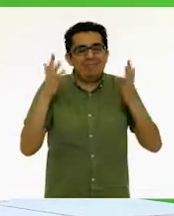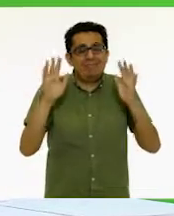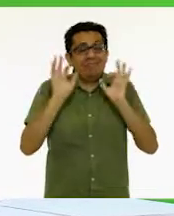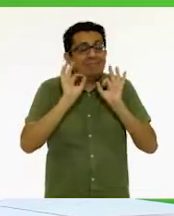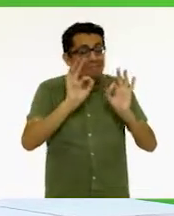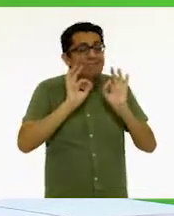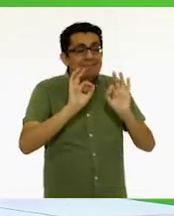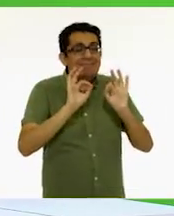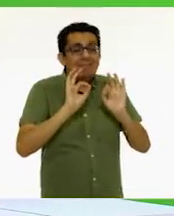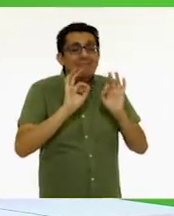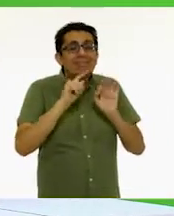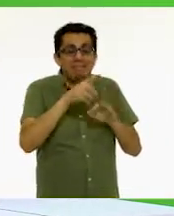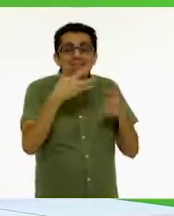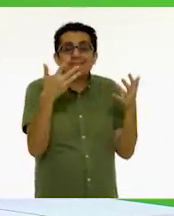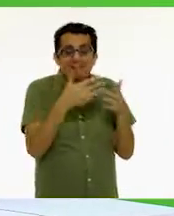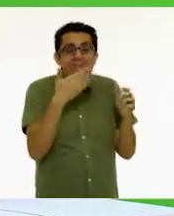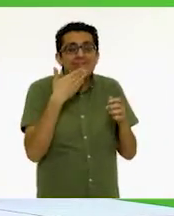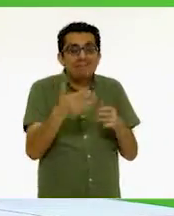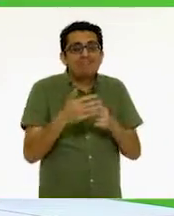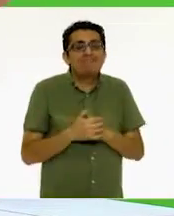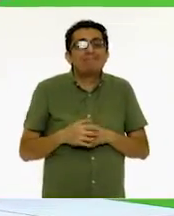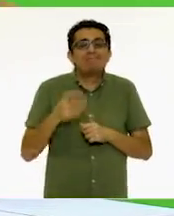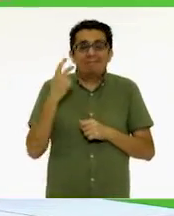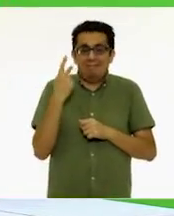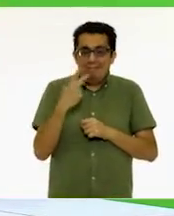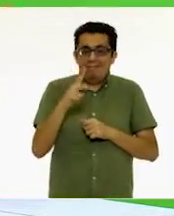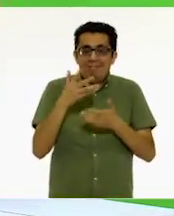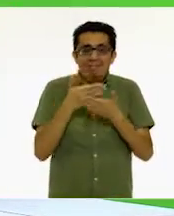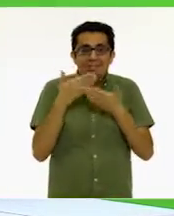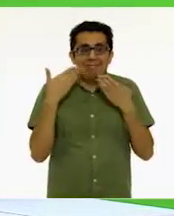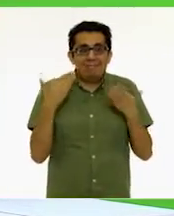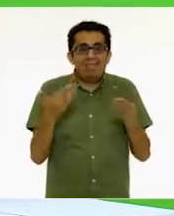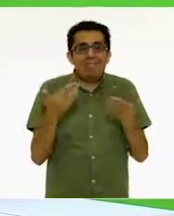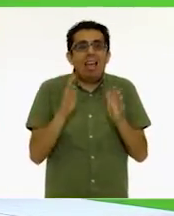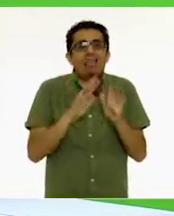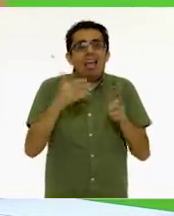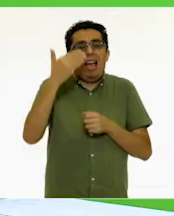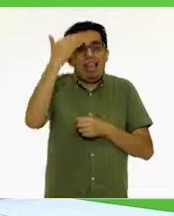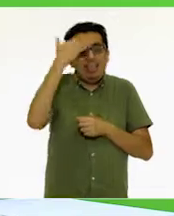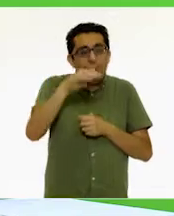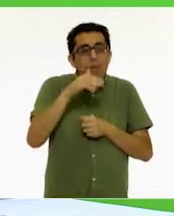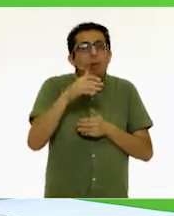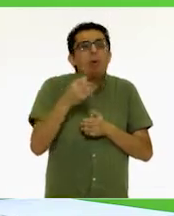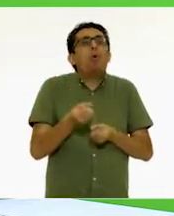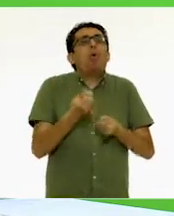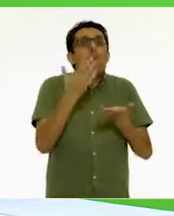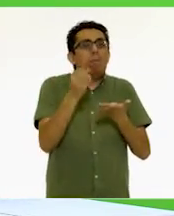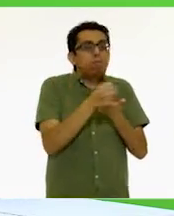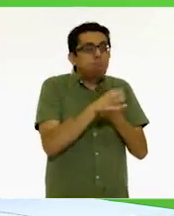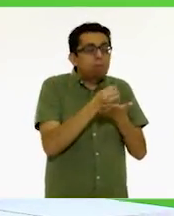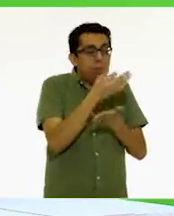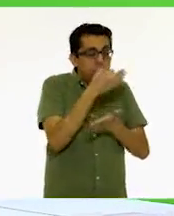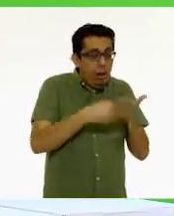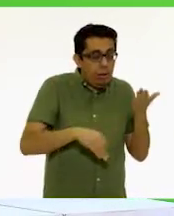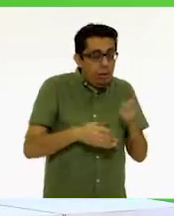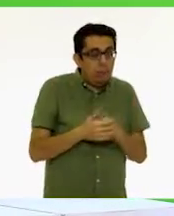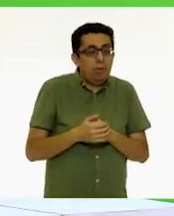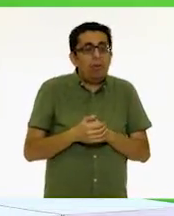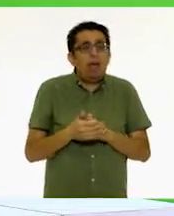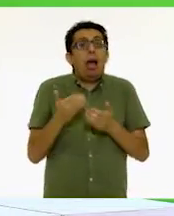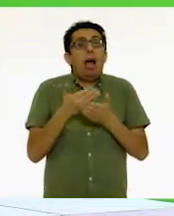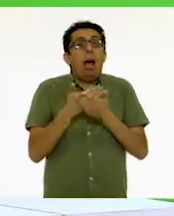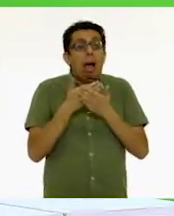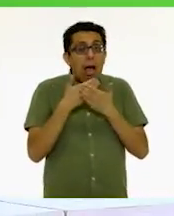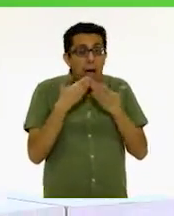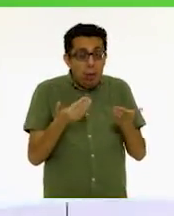¡Excelente, Sohar! ¡Lo hiciste muy bien! Pero ahora ya sabemos cuántos crayones te faltan. ¿Qué te parece si los